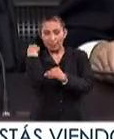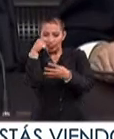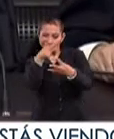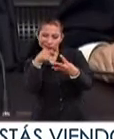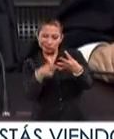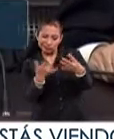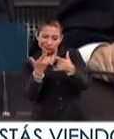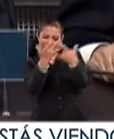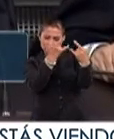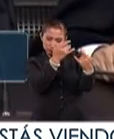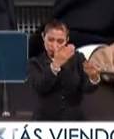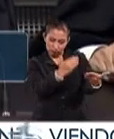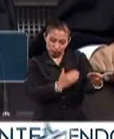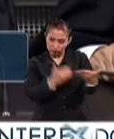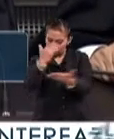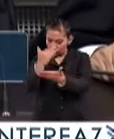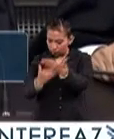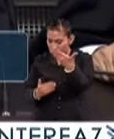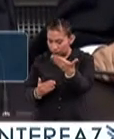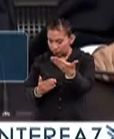antecede,